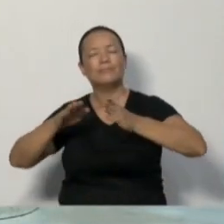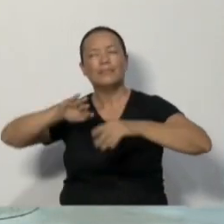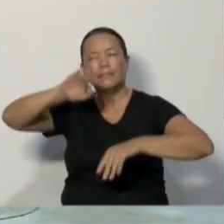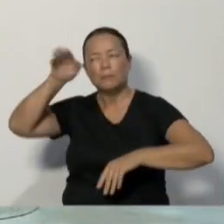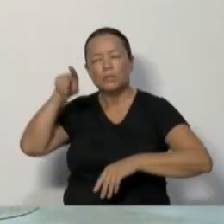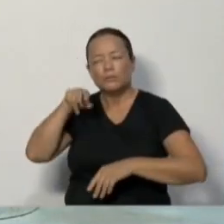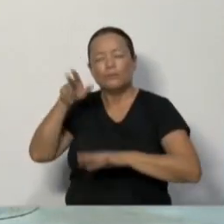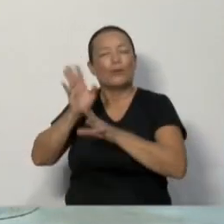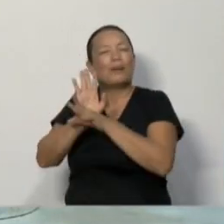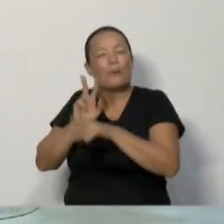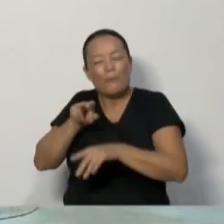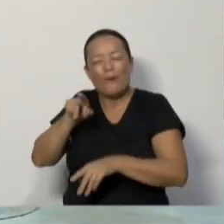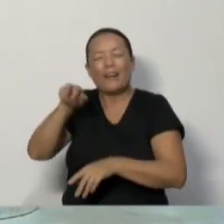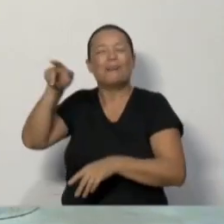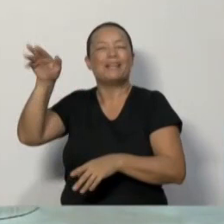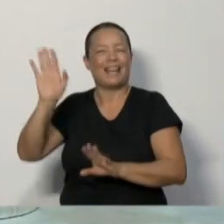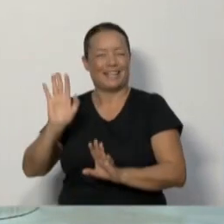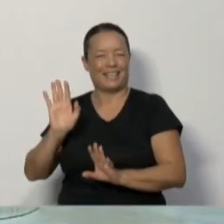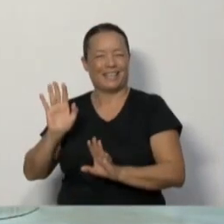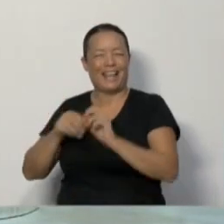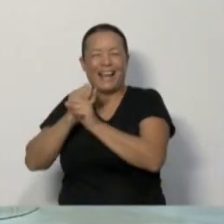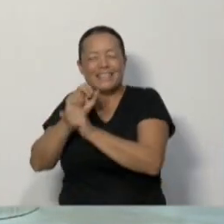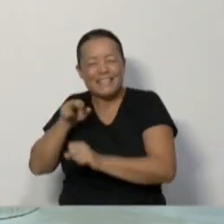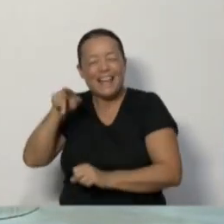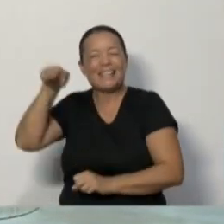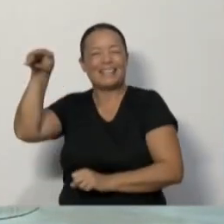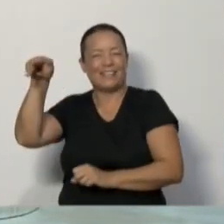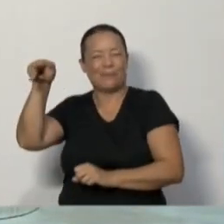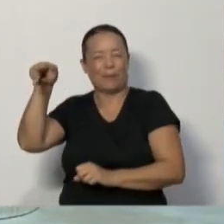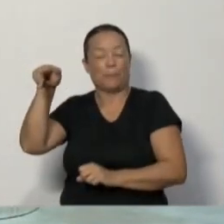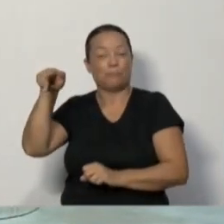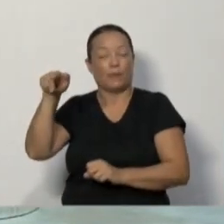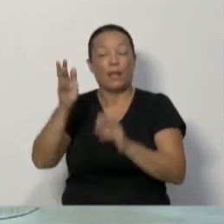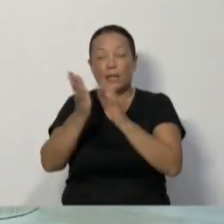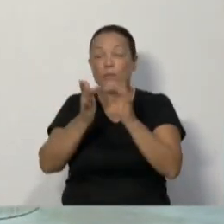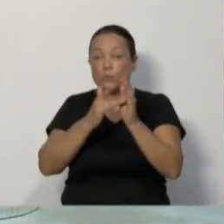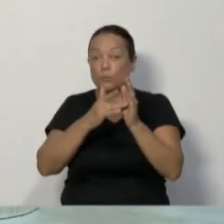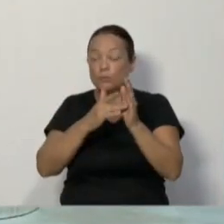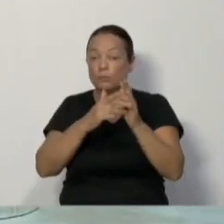arriba. Los discípulos y Jesús tenían que ir a un monte elevado.